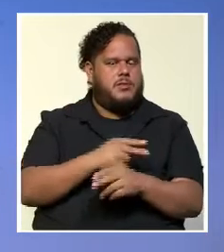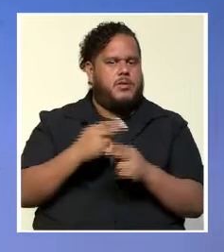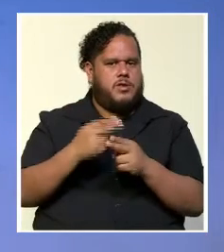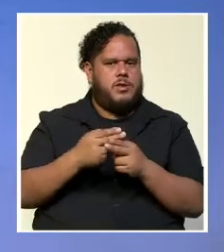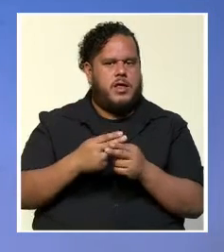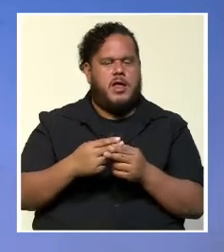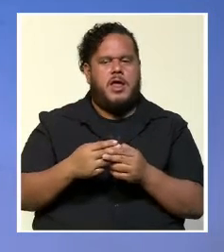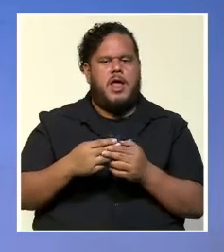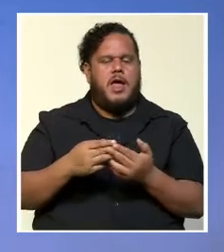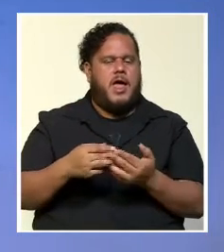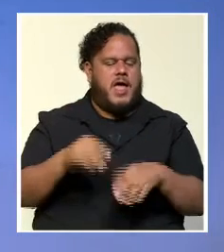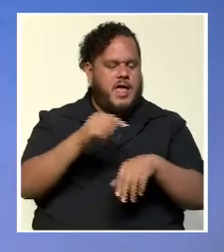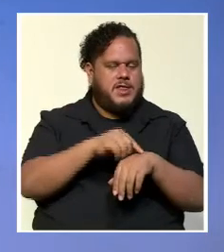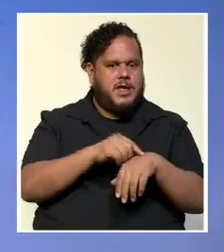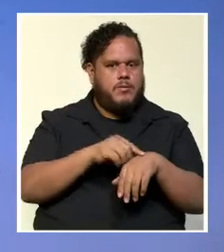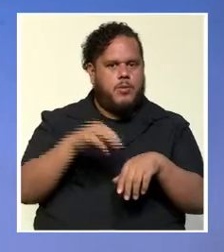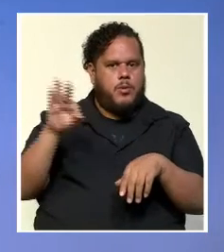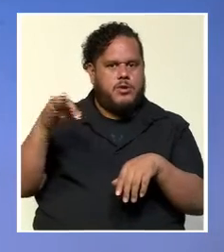de libélulas.